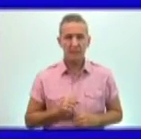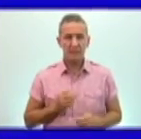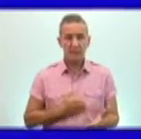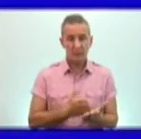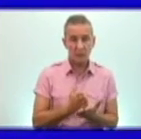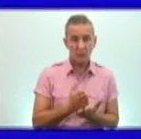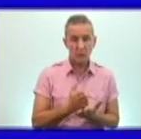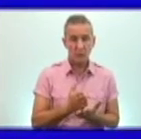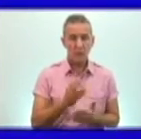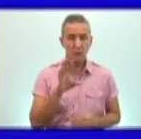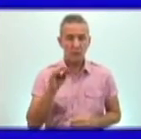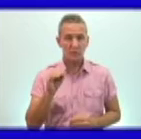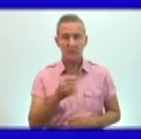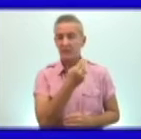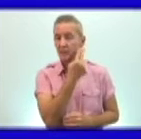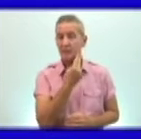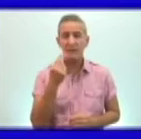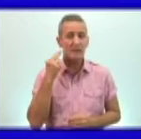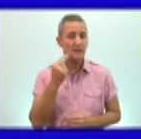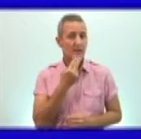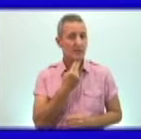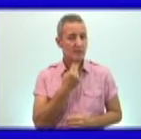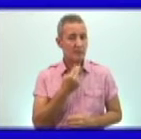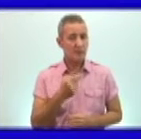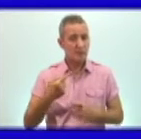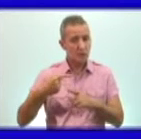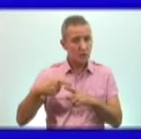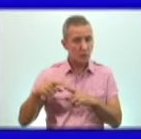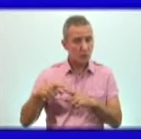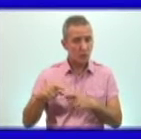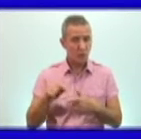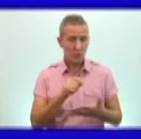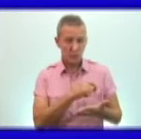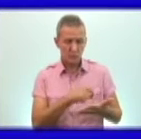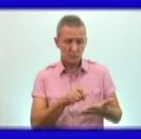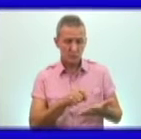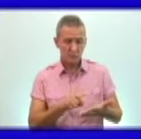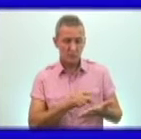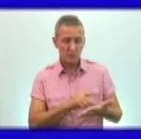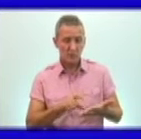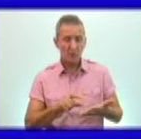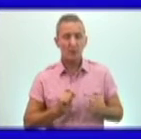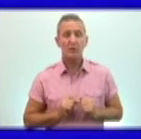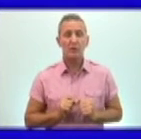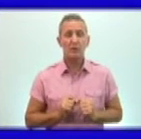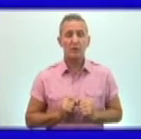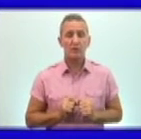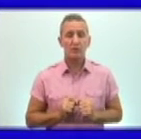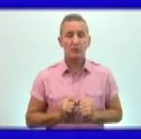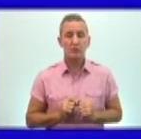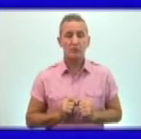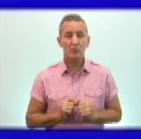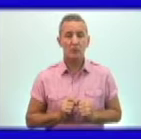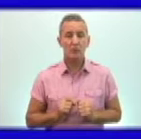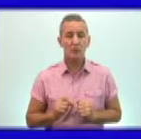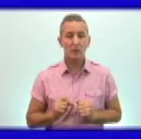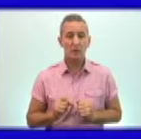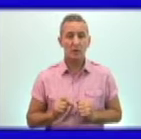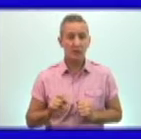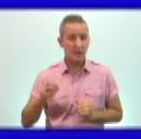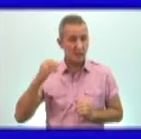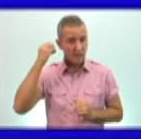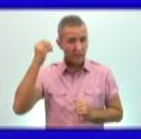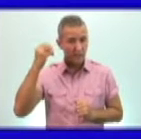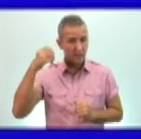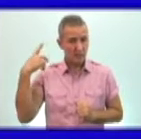diciendo Martí en otro apunte, en este caso en su filosofía, tomo 19, razón práctica